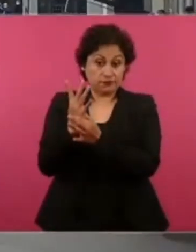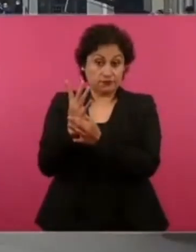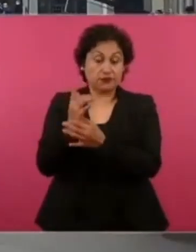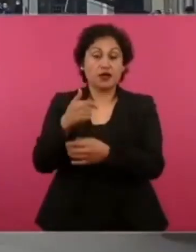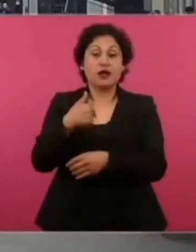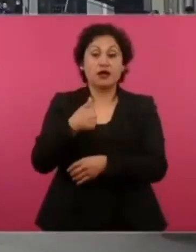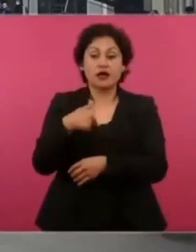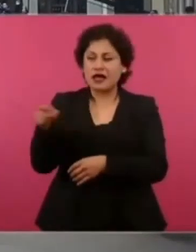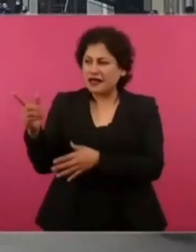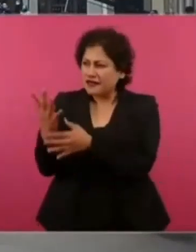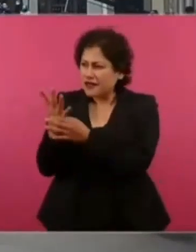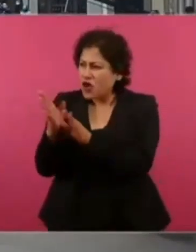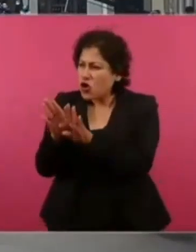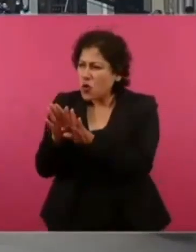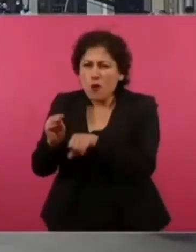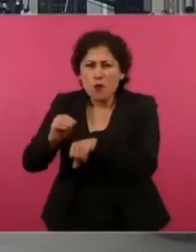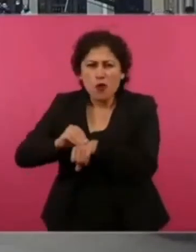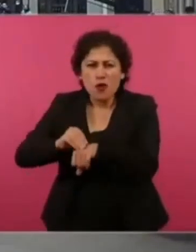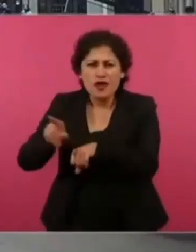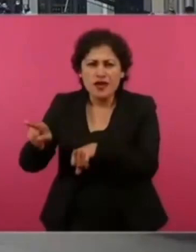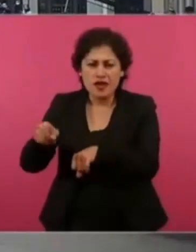Malicia efectiva.